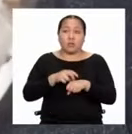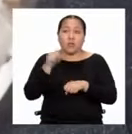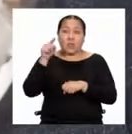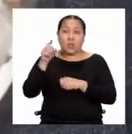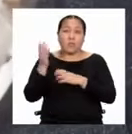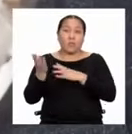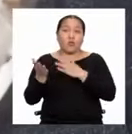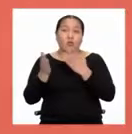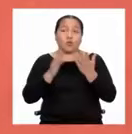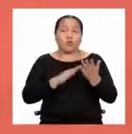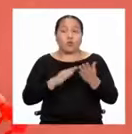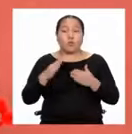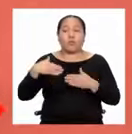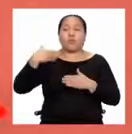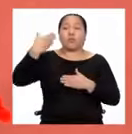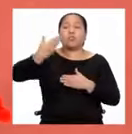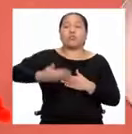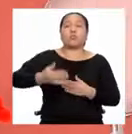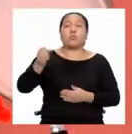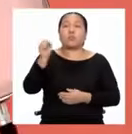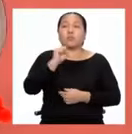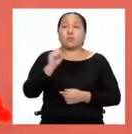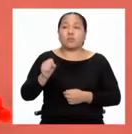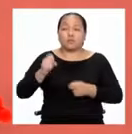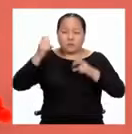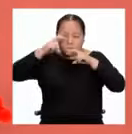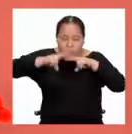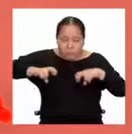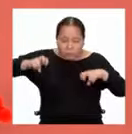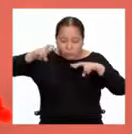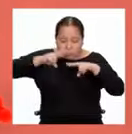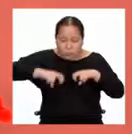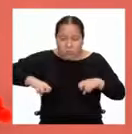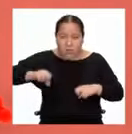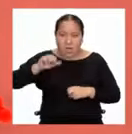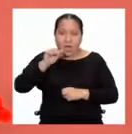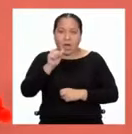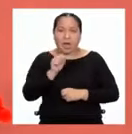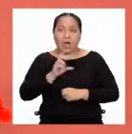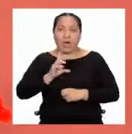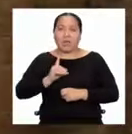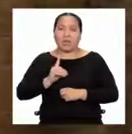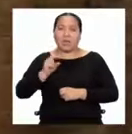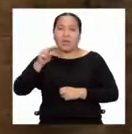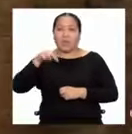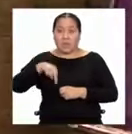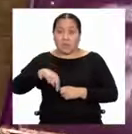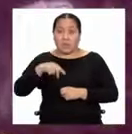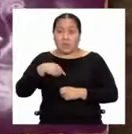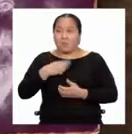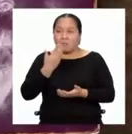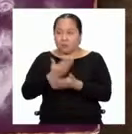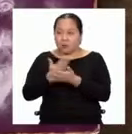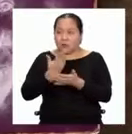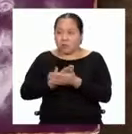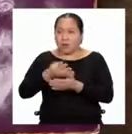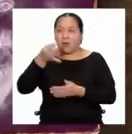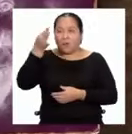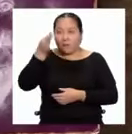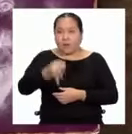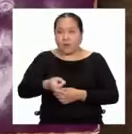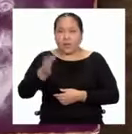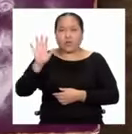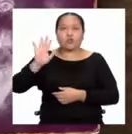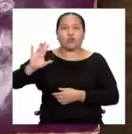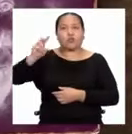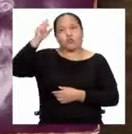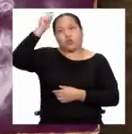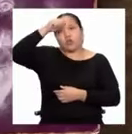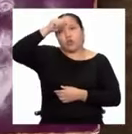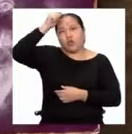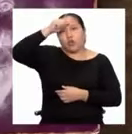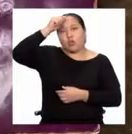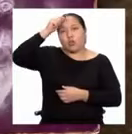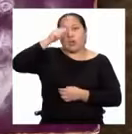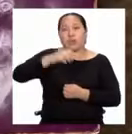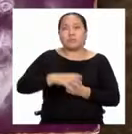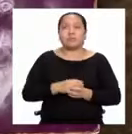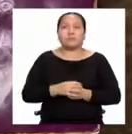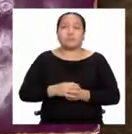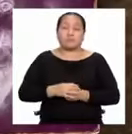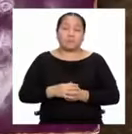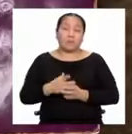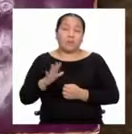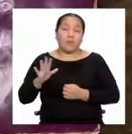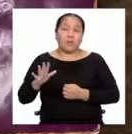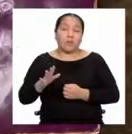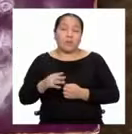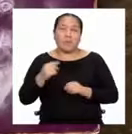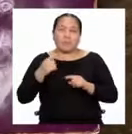durante el siglo siguiente los estudios de ADN revelaron evidencia de su teoría de la evolución, a pesar de la controversia que